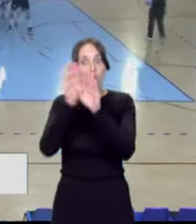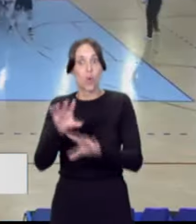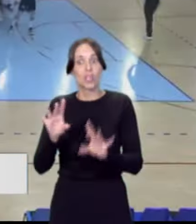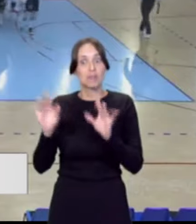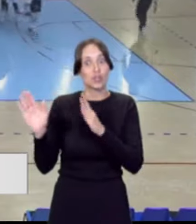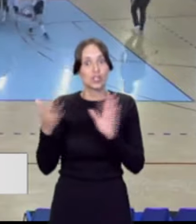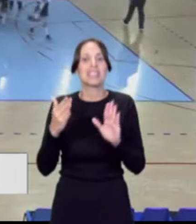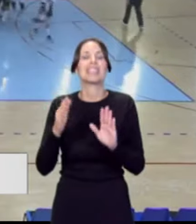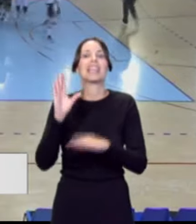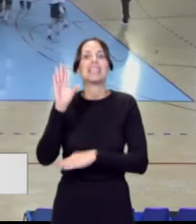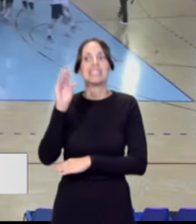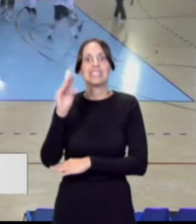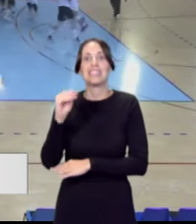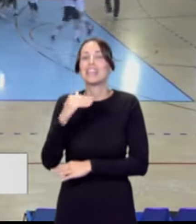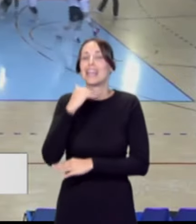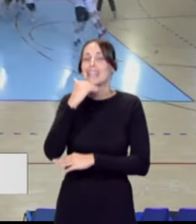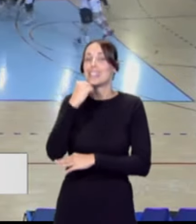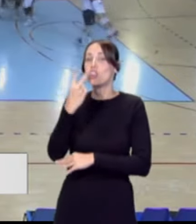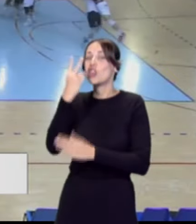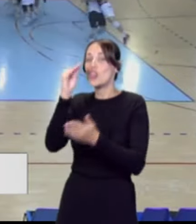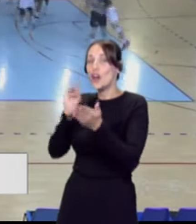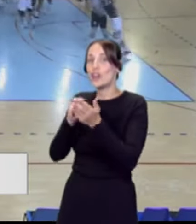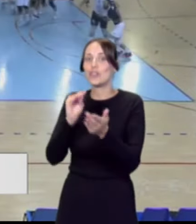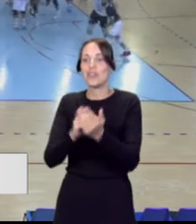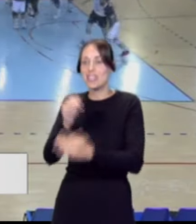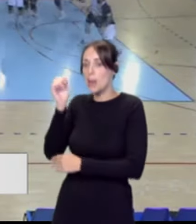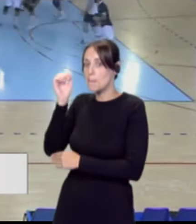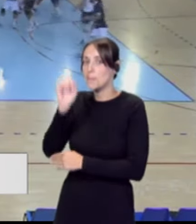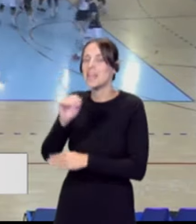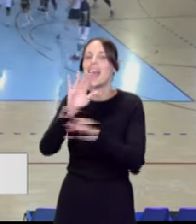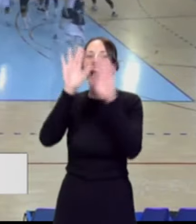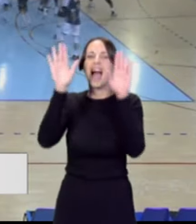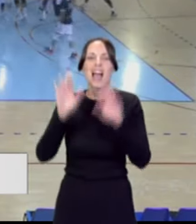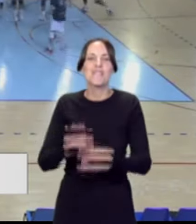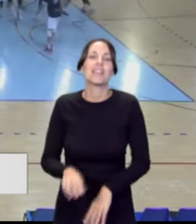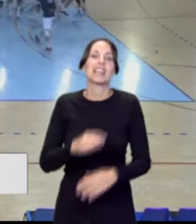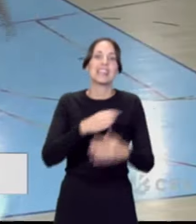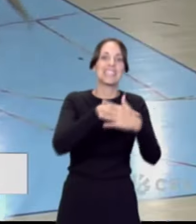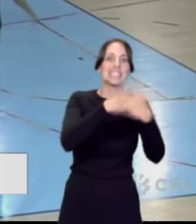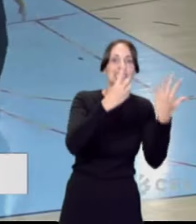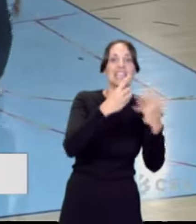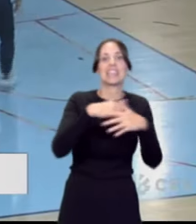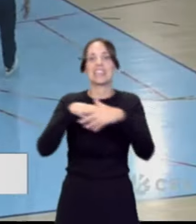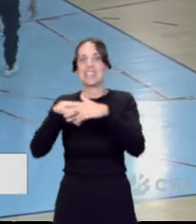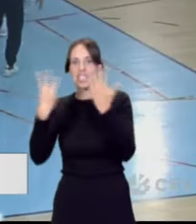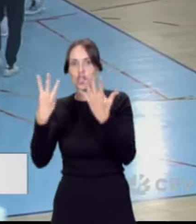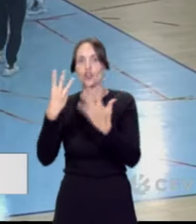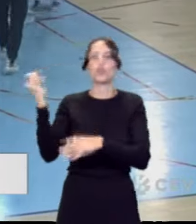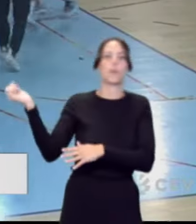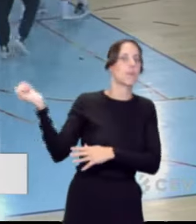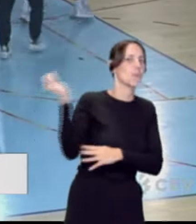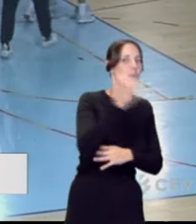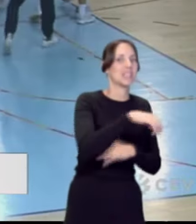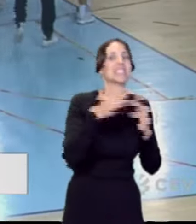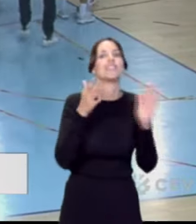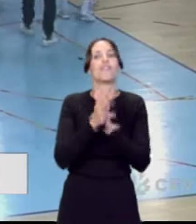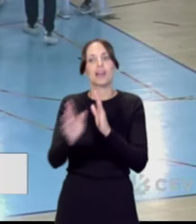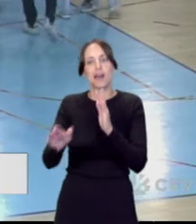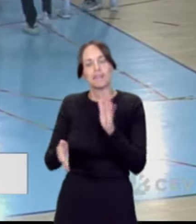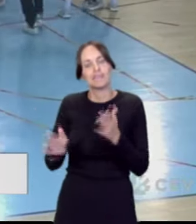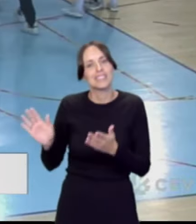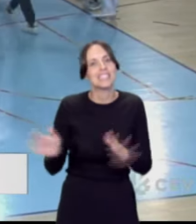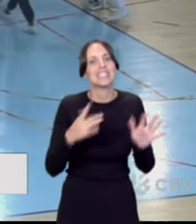tener 2 veces puntos para sellar la eliminatoria y acabó ganando con un ajustado 16-18. Conquista así el pase a 16avos